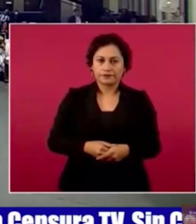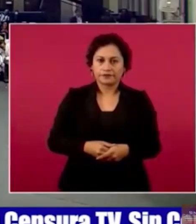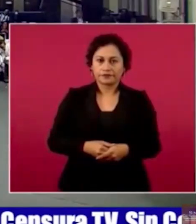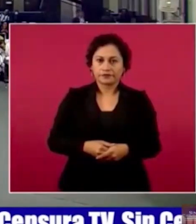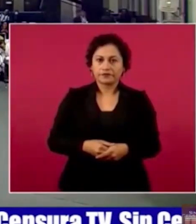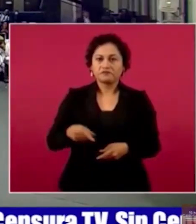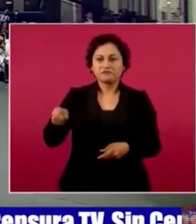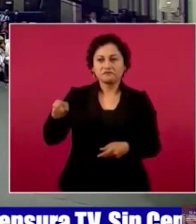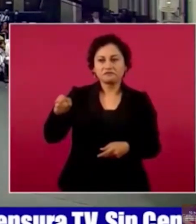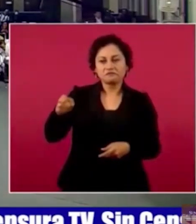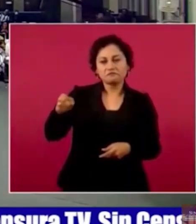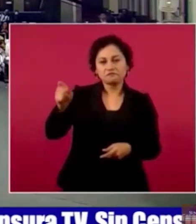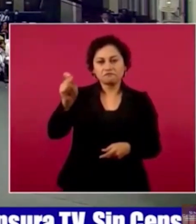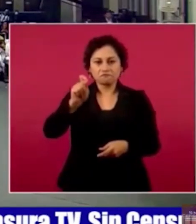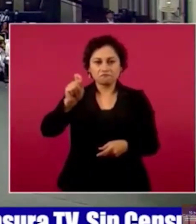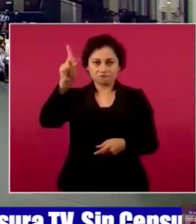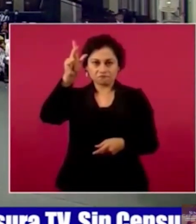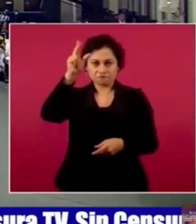intelectuales orgánicos